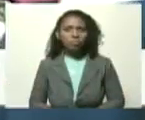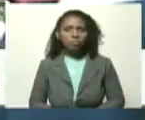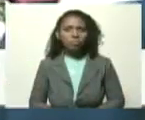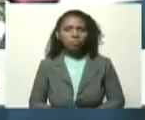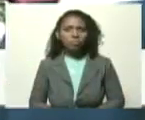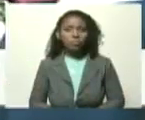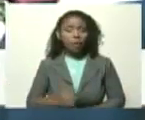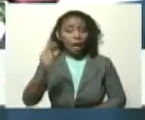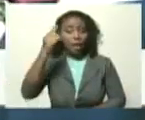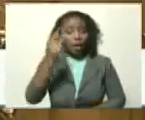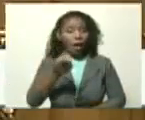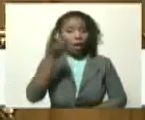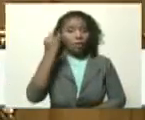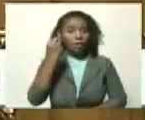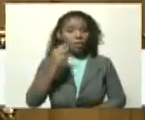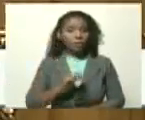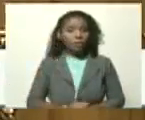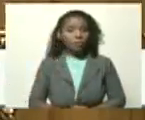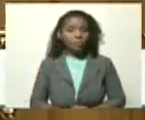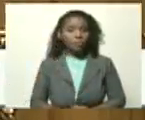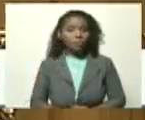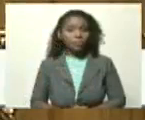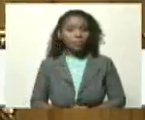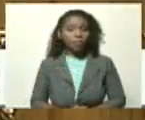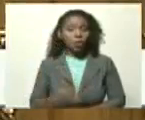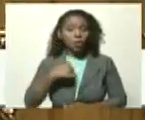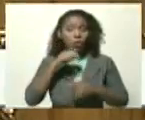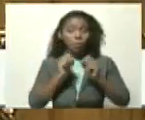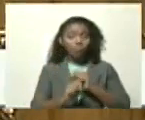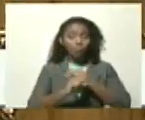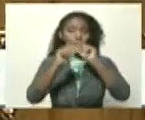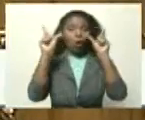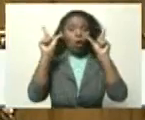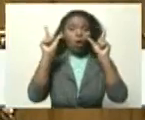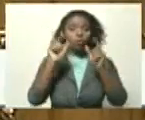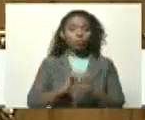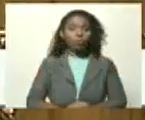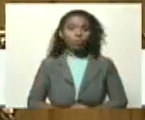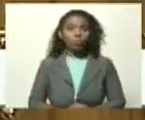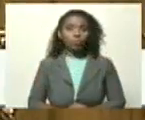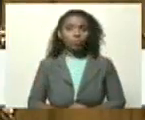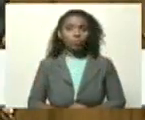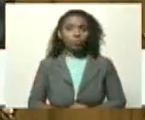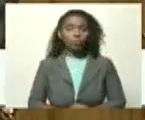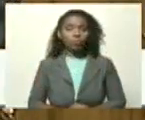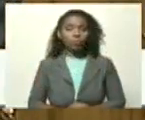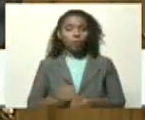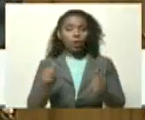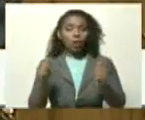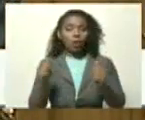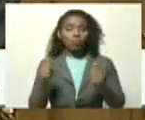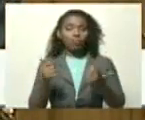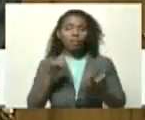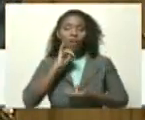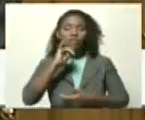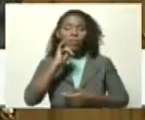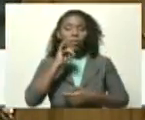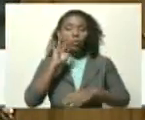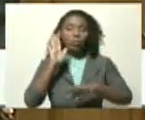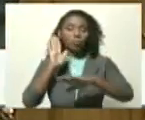El día de ayer fuimos sorprendidos con la noticia